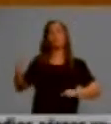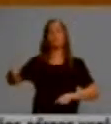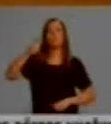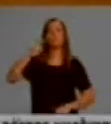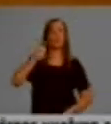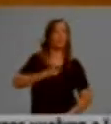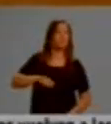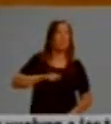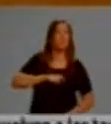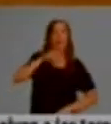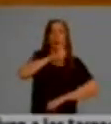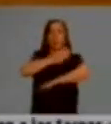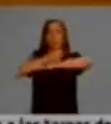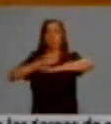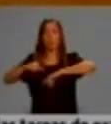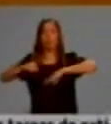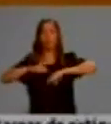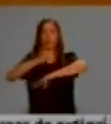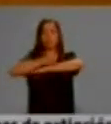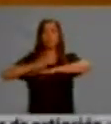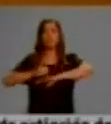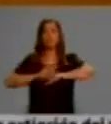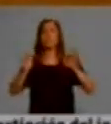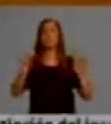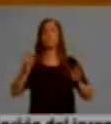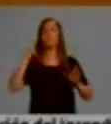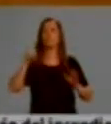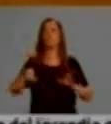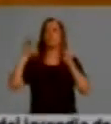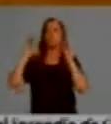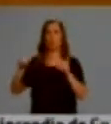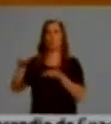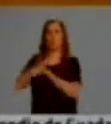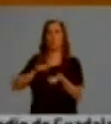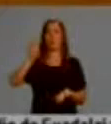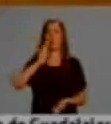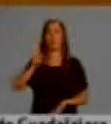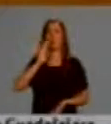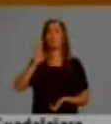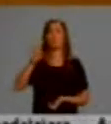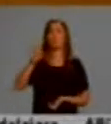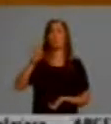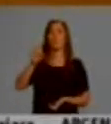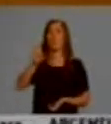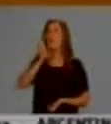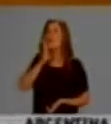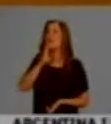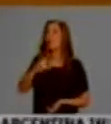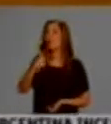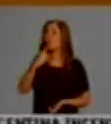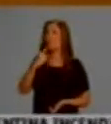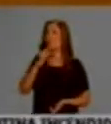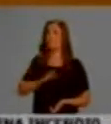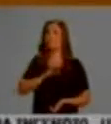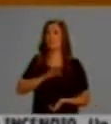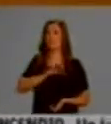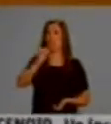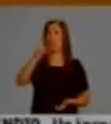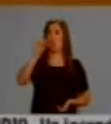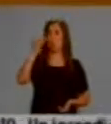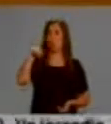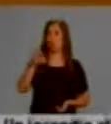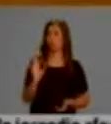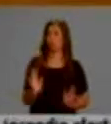Banco de España, los banqueros y altos ejecutivos, sino también la trama de corrupción a la que aludía el señor Alonso.